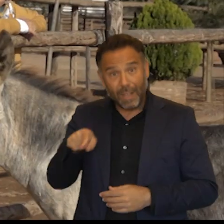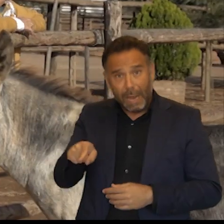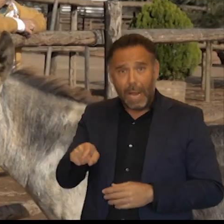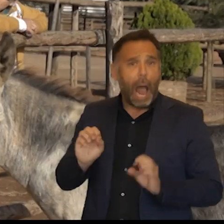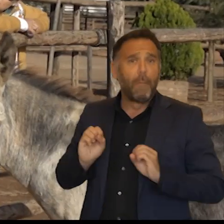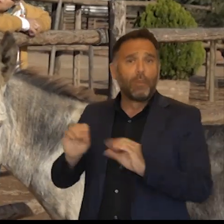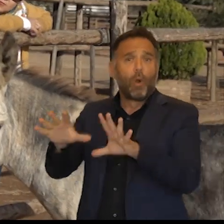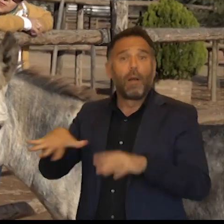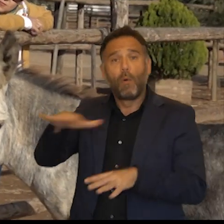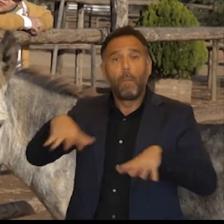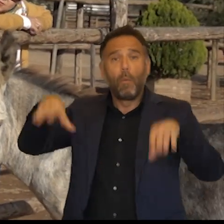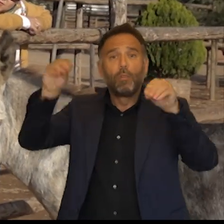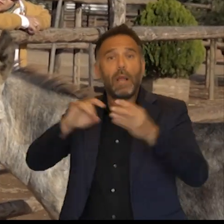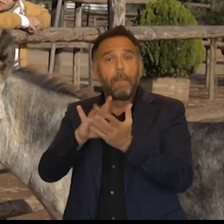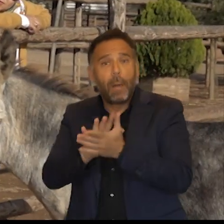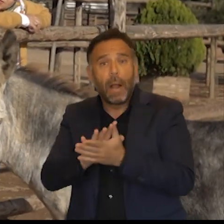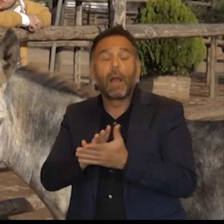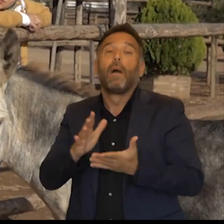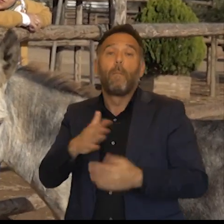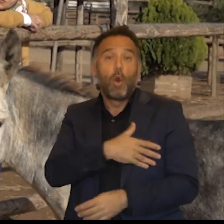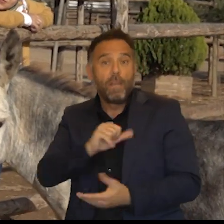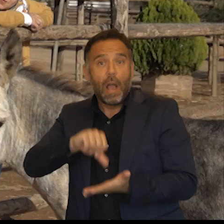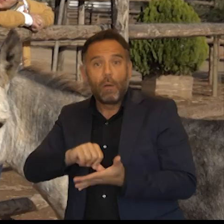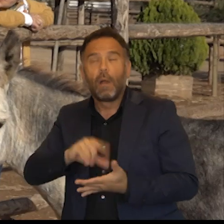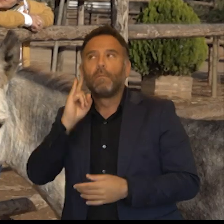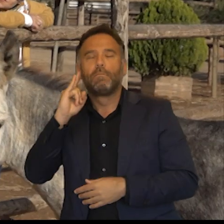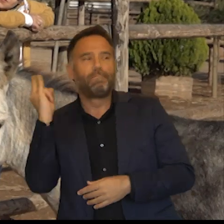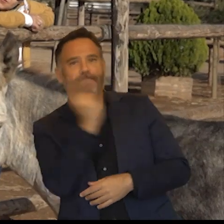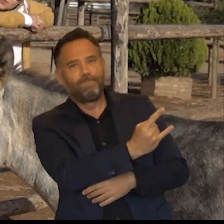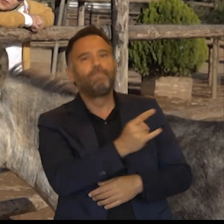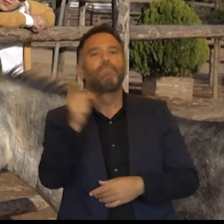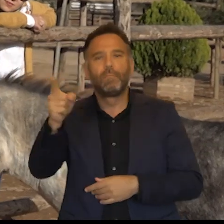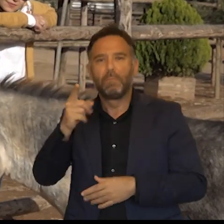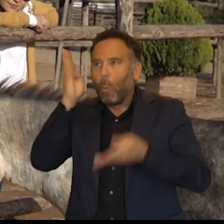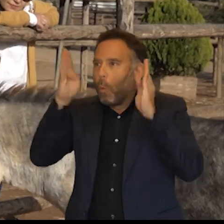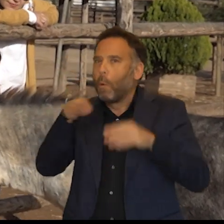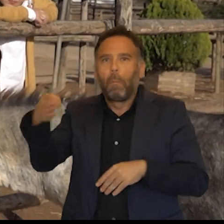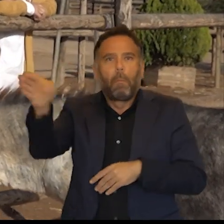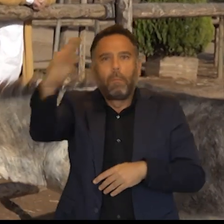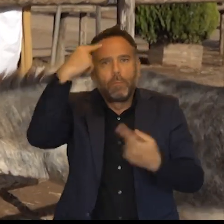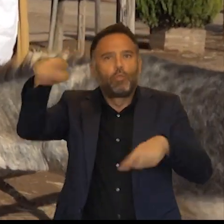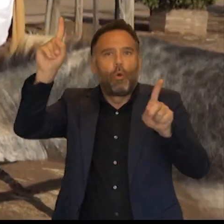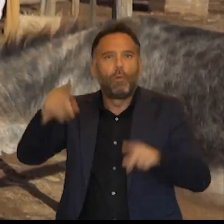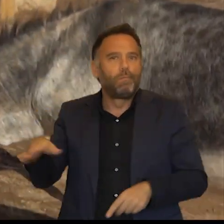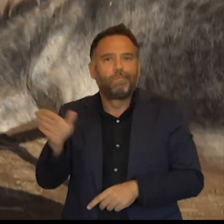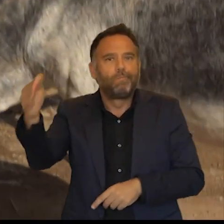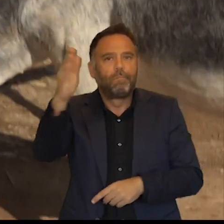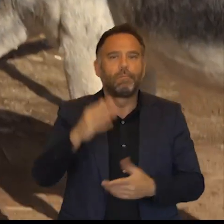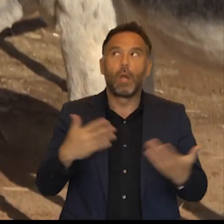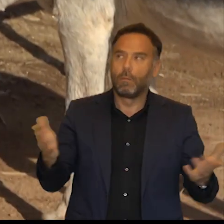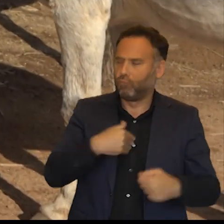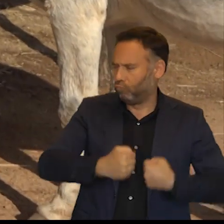Jorge estaba abandonado en los montes de Málaga hasta que la policía local nos dio el aviso de que el burro vagaba por allí